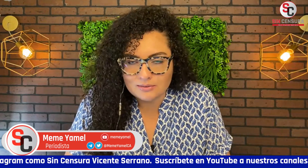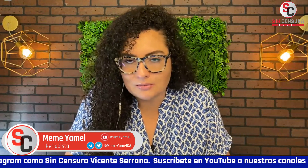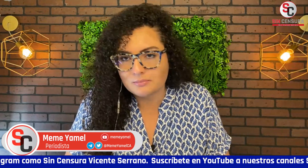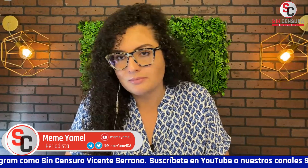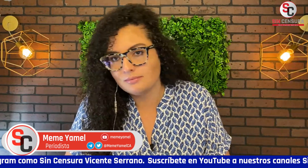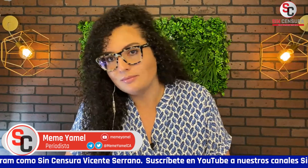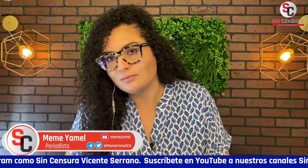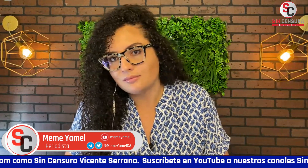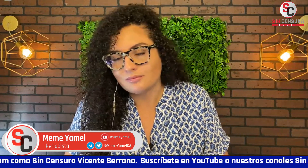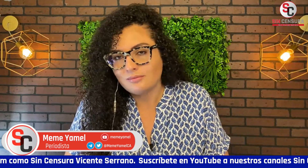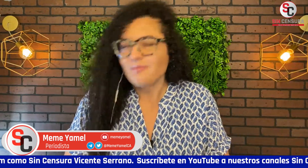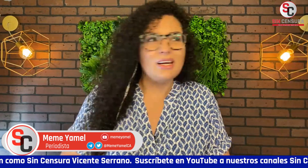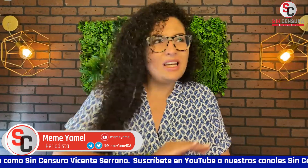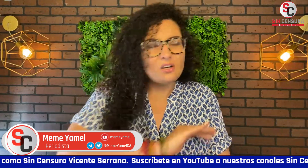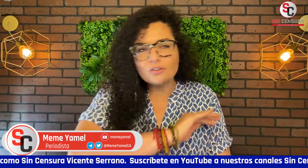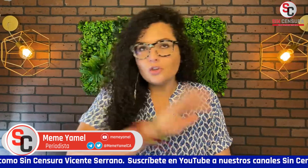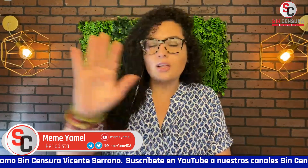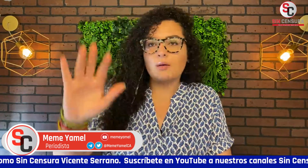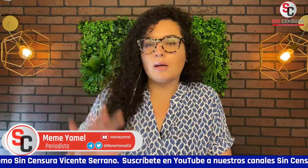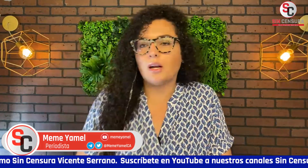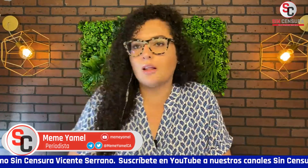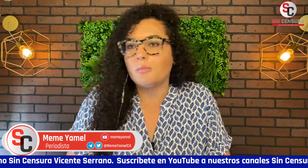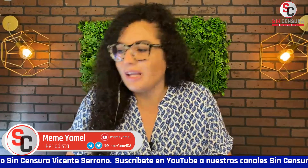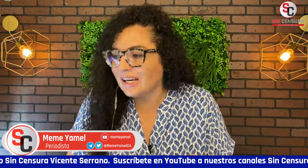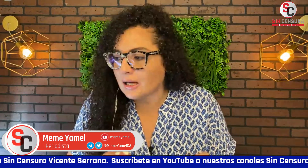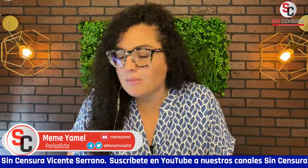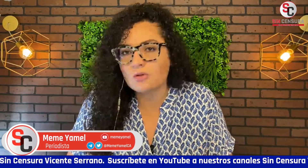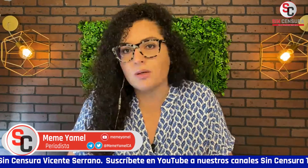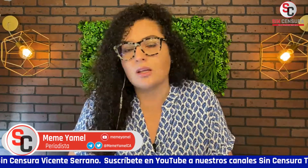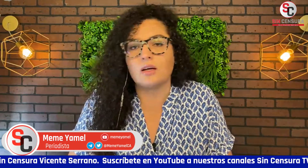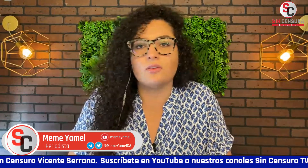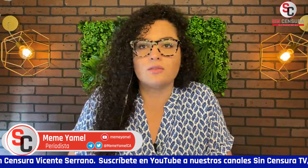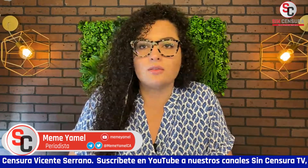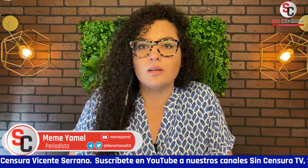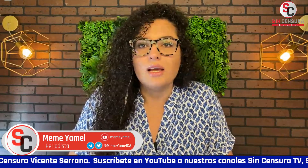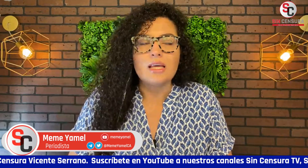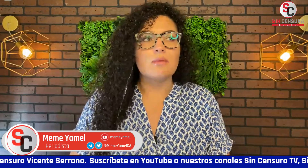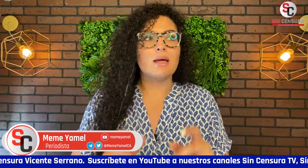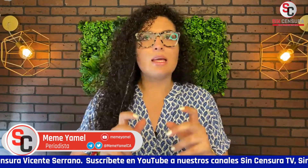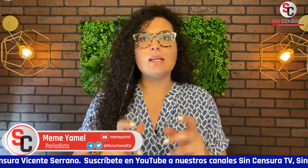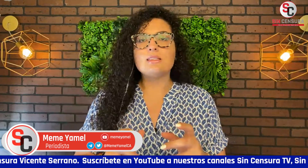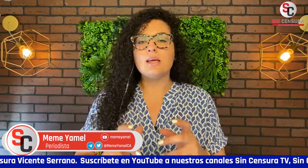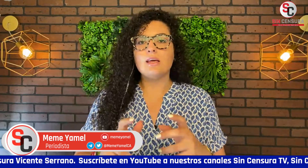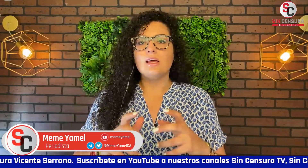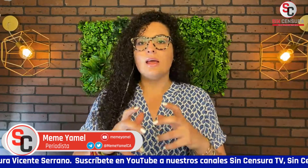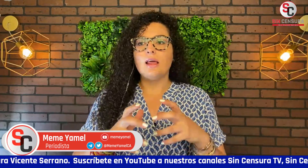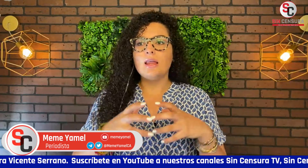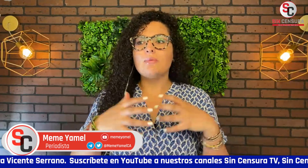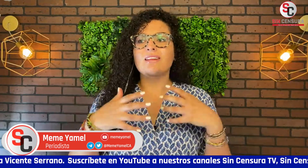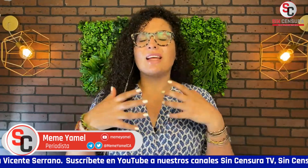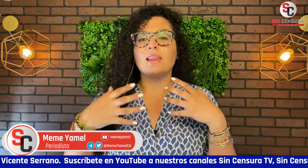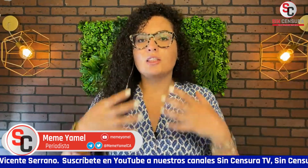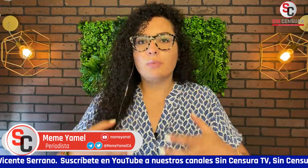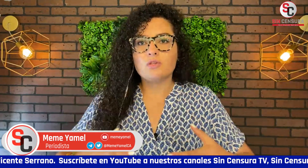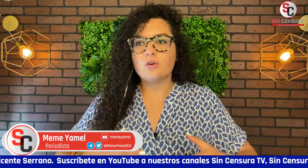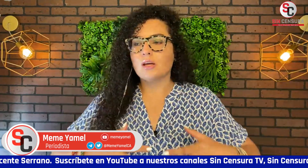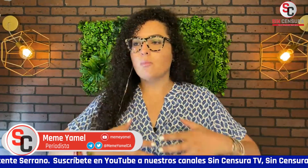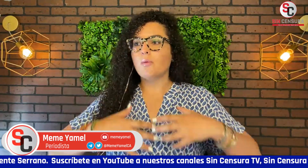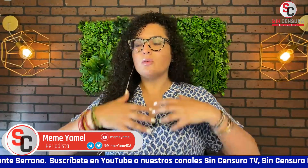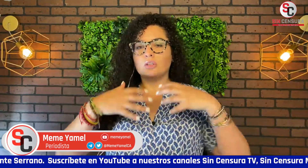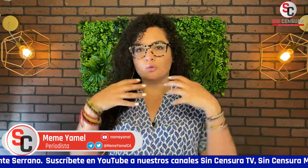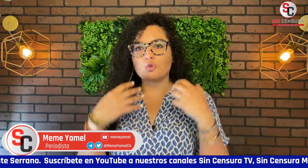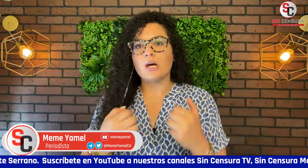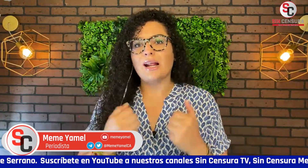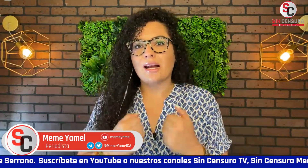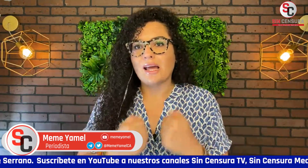jamás. Ni con toda la maquinaria del PRI, jamás hubiera llegado. Imagínense libertad de expresión, que el